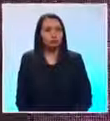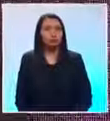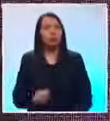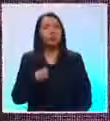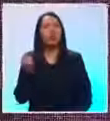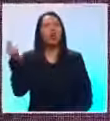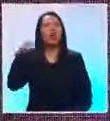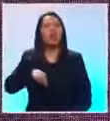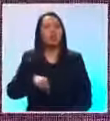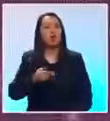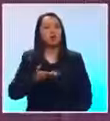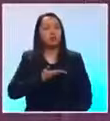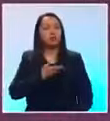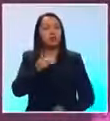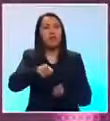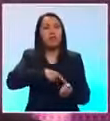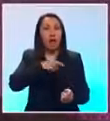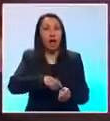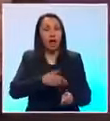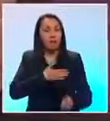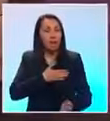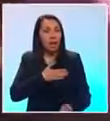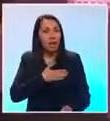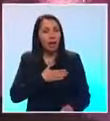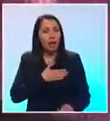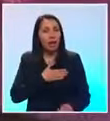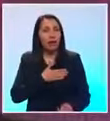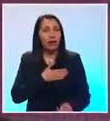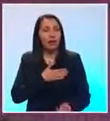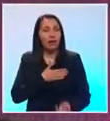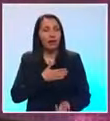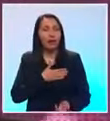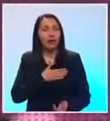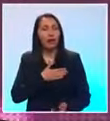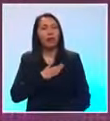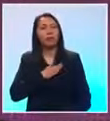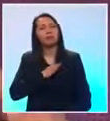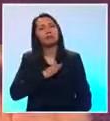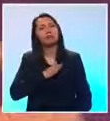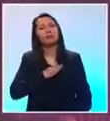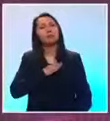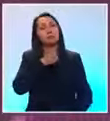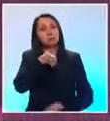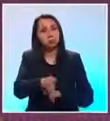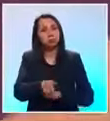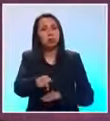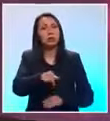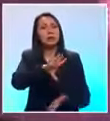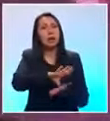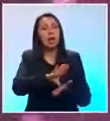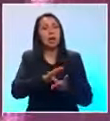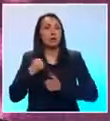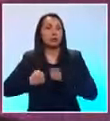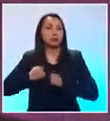Yo vengo de una familia que llegó a este país